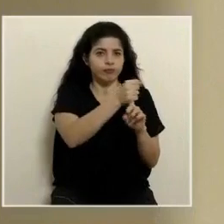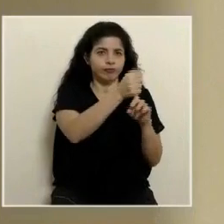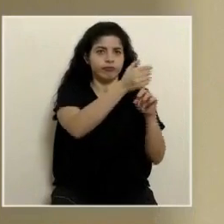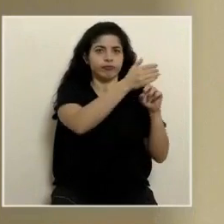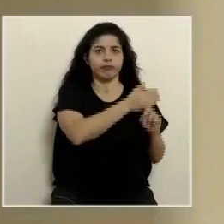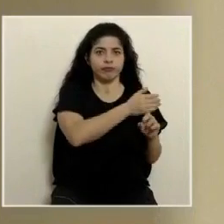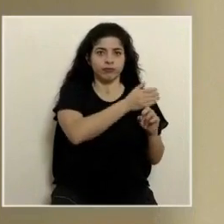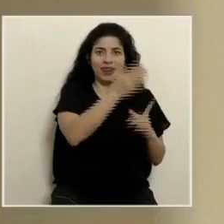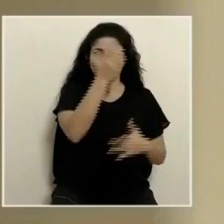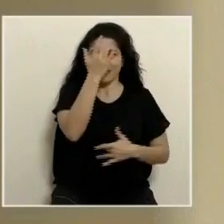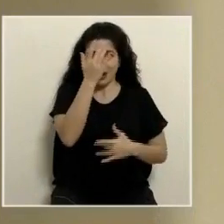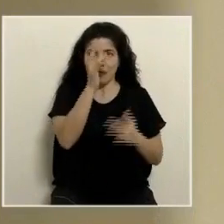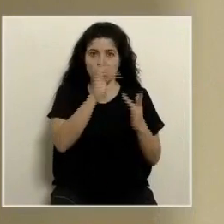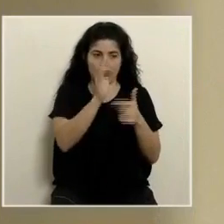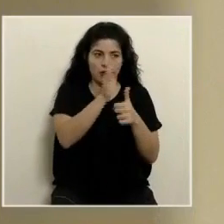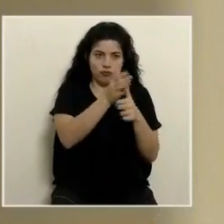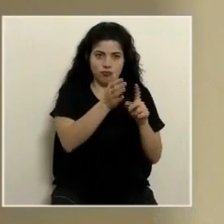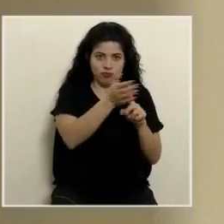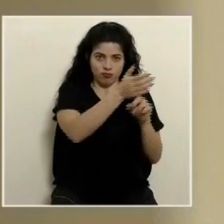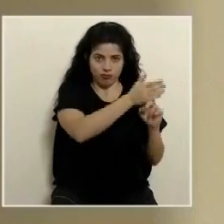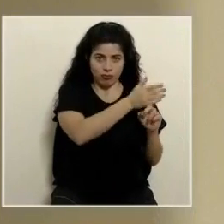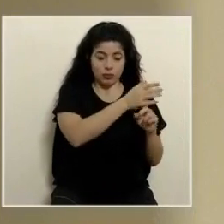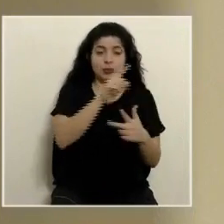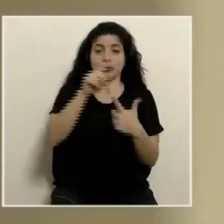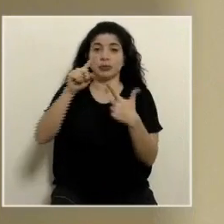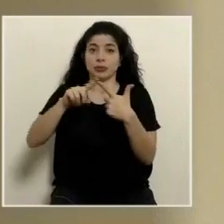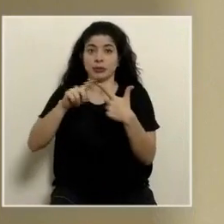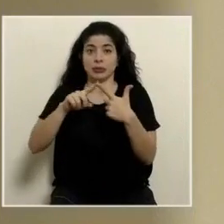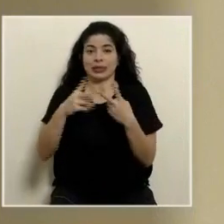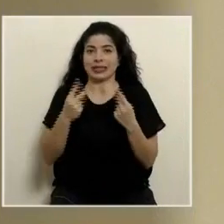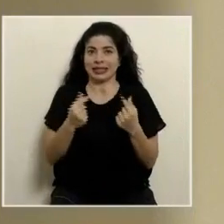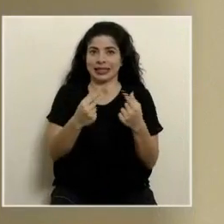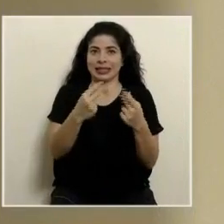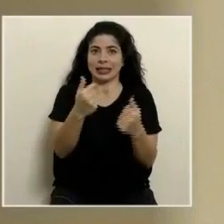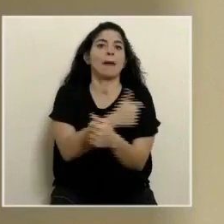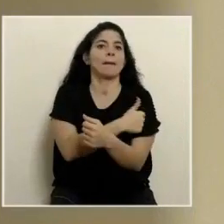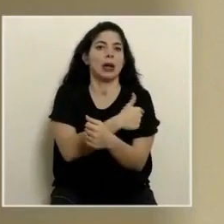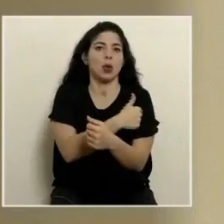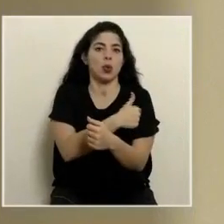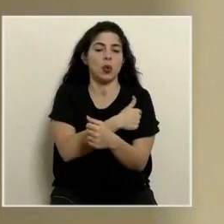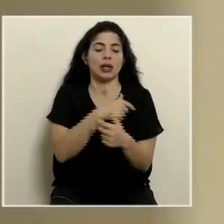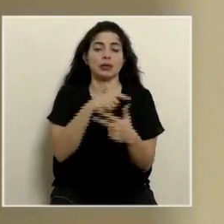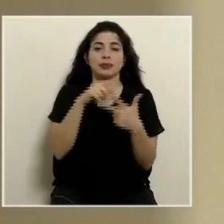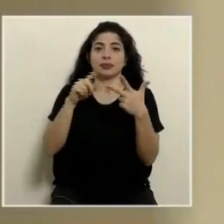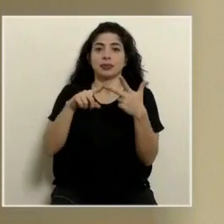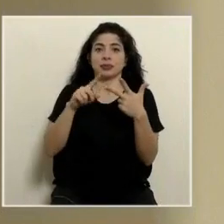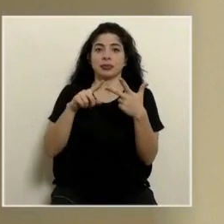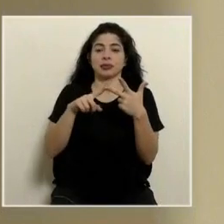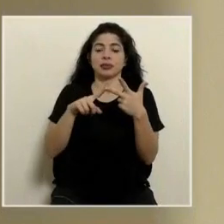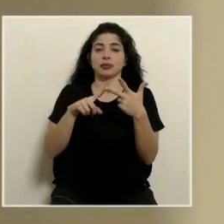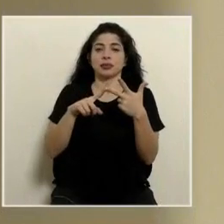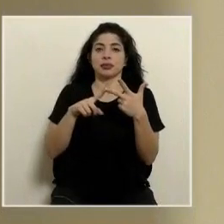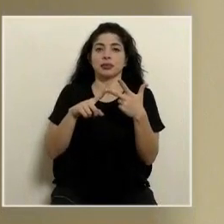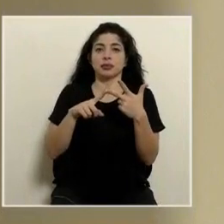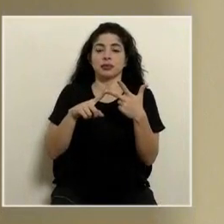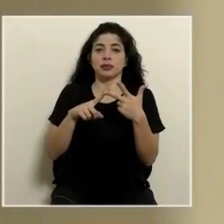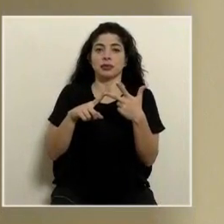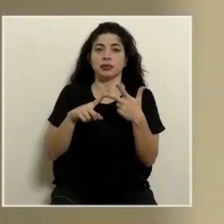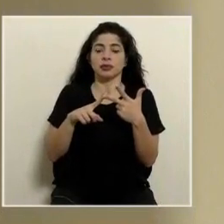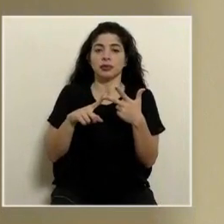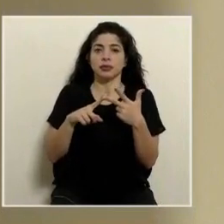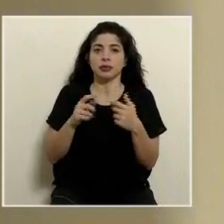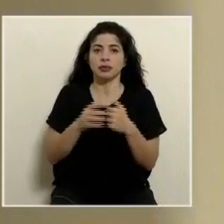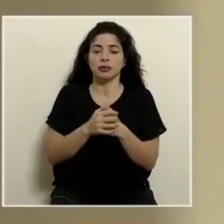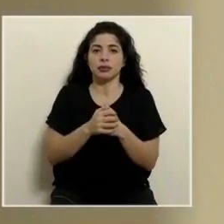casos y contactos, la aceleración en la campaña de vacunación, la reducción y el esfuerzo por reducción